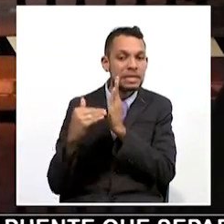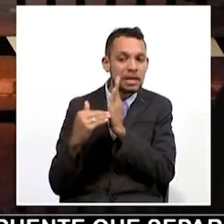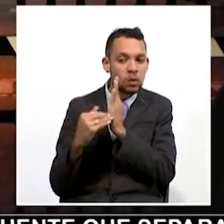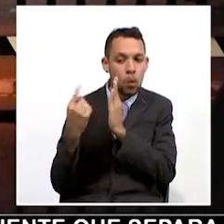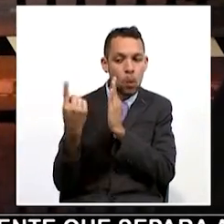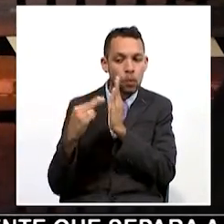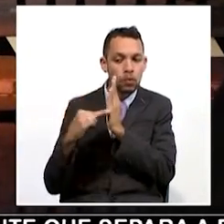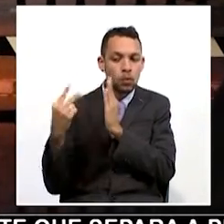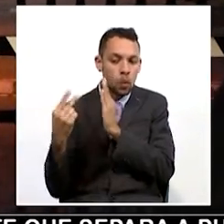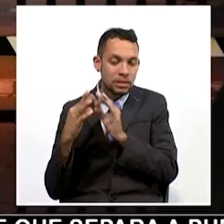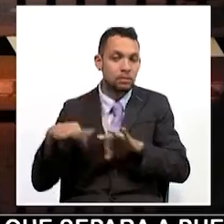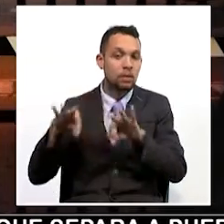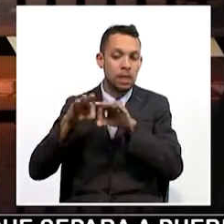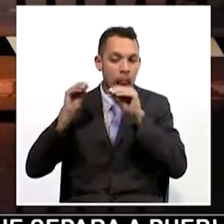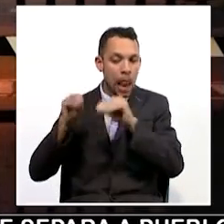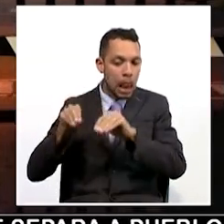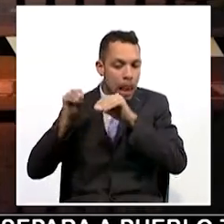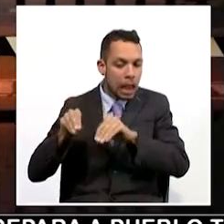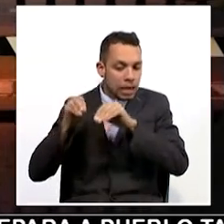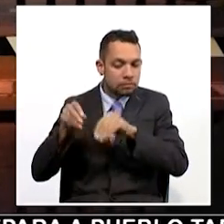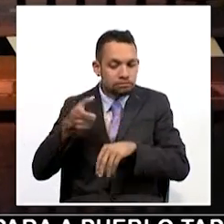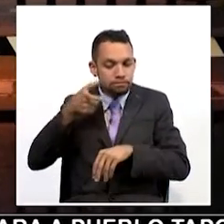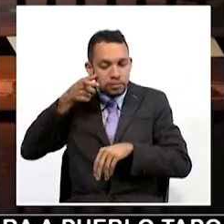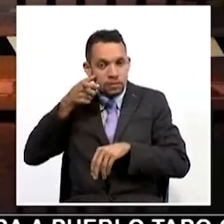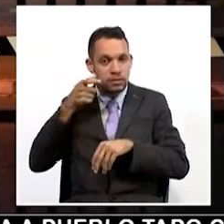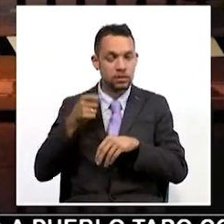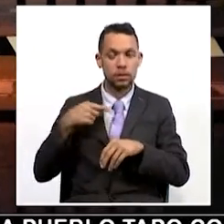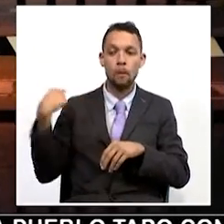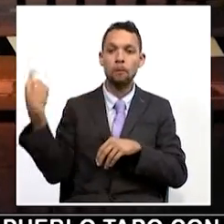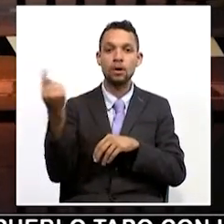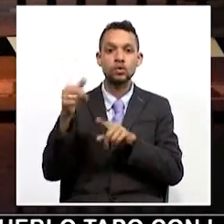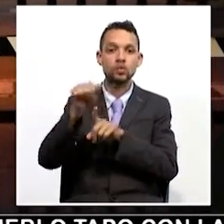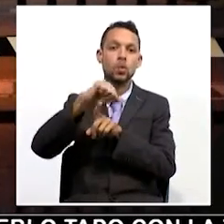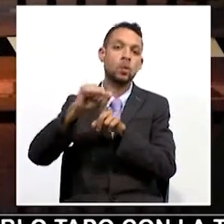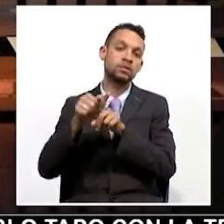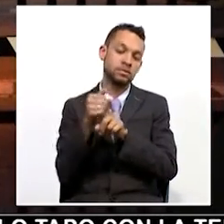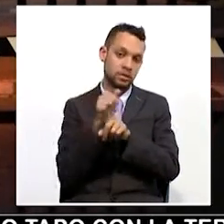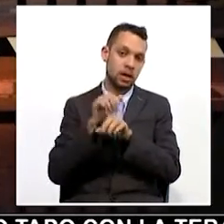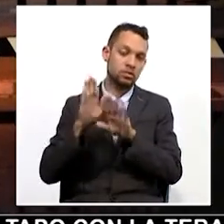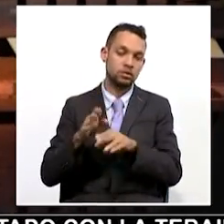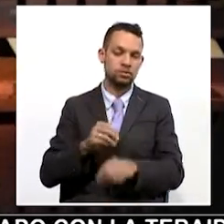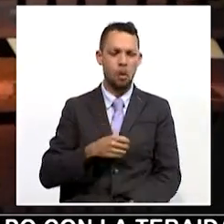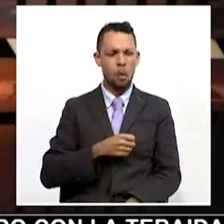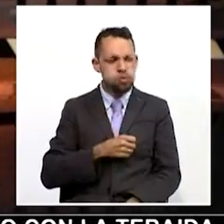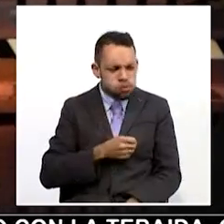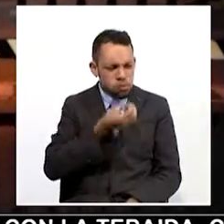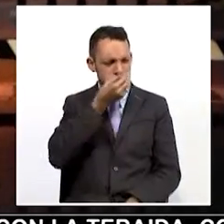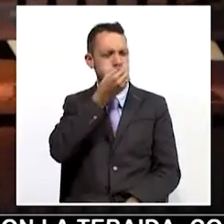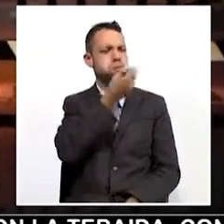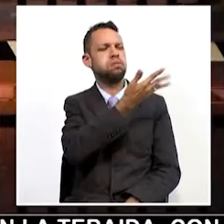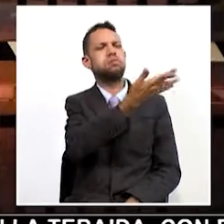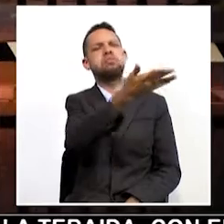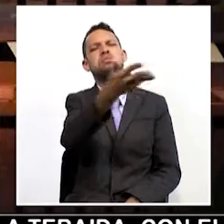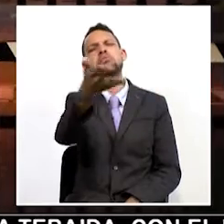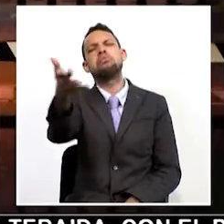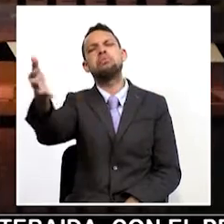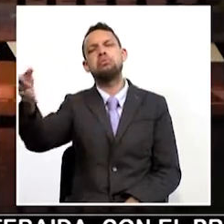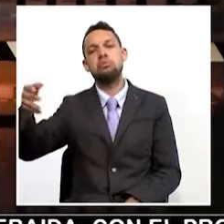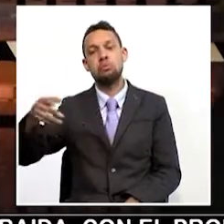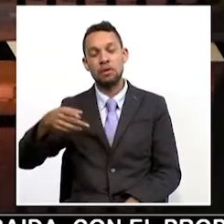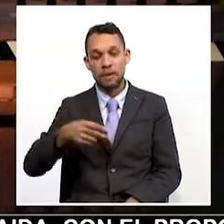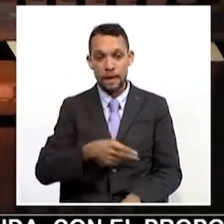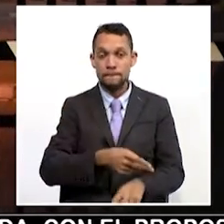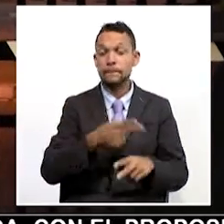es bueno también recalcar que esto básicamente es una enfermedad social también. Por eso es que vemos que en países desarrollados hay menos casos